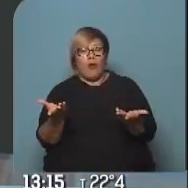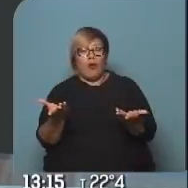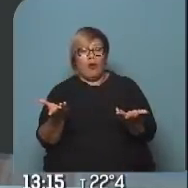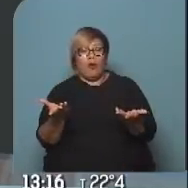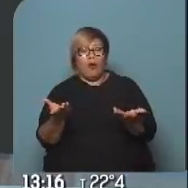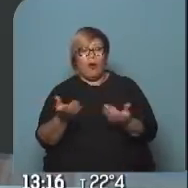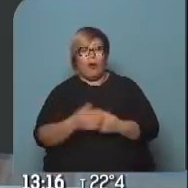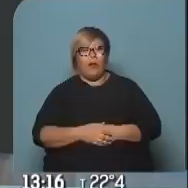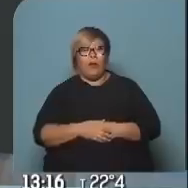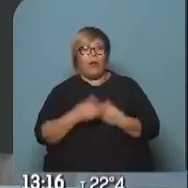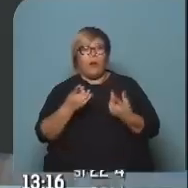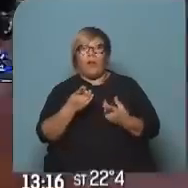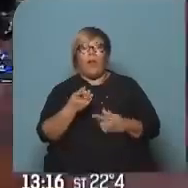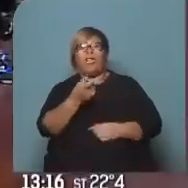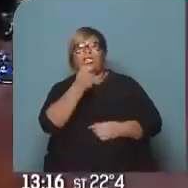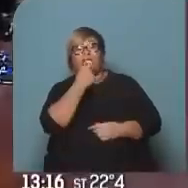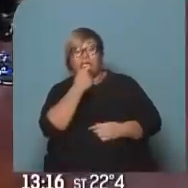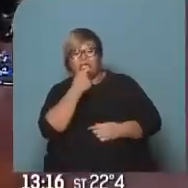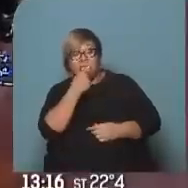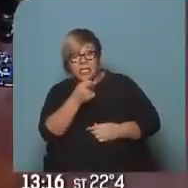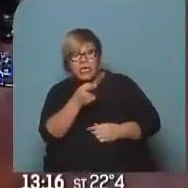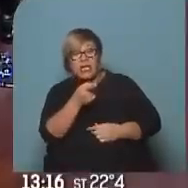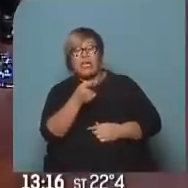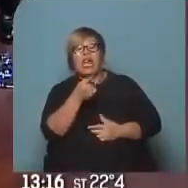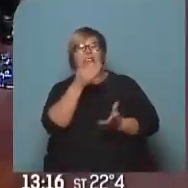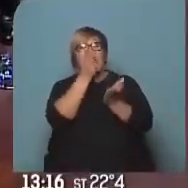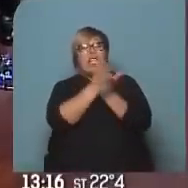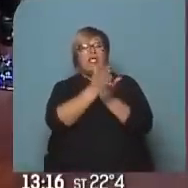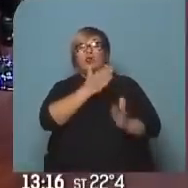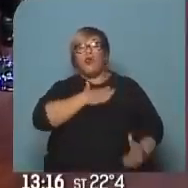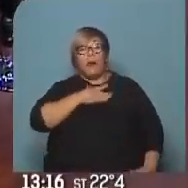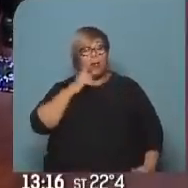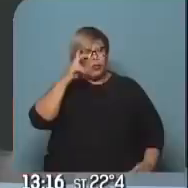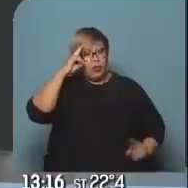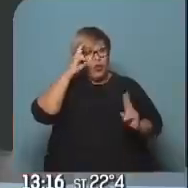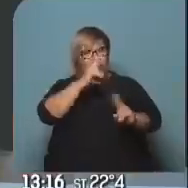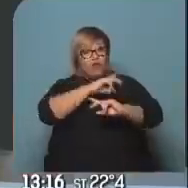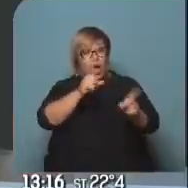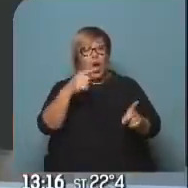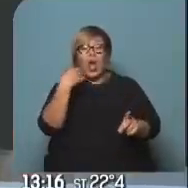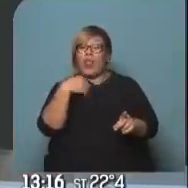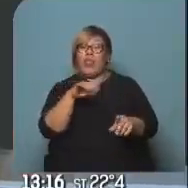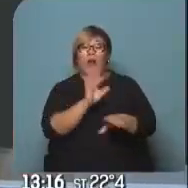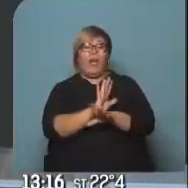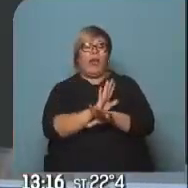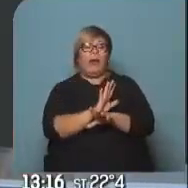también suspensión de Venezuela del Mercosur que no fue resuelta nunca y que queda todo en el